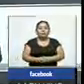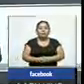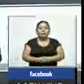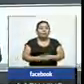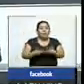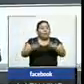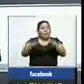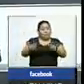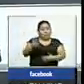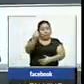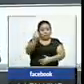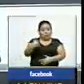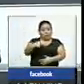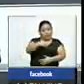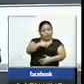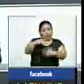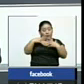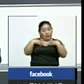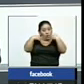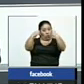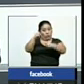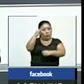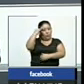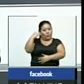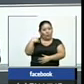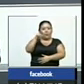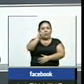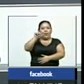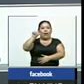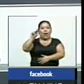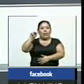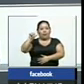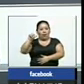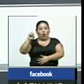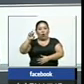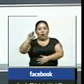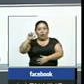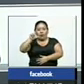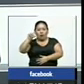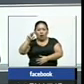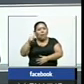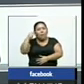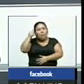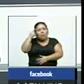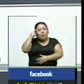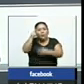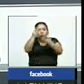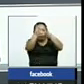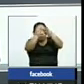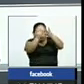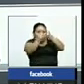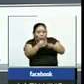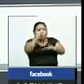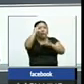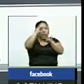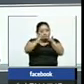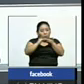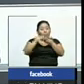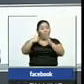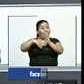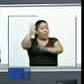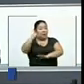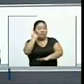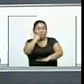Y la ministra de Salud, Ana Orellana, ha confirmado una reducción de casos de fiebre tifoidea, aunque los contagios por dengue siguen